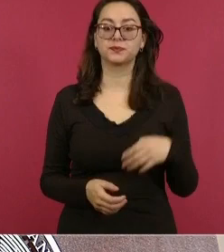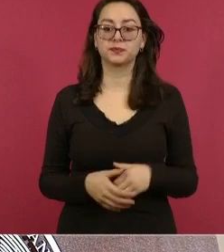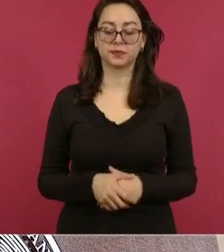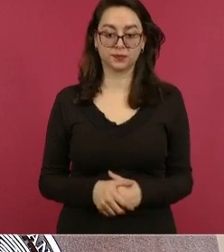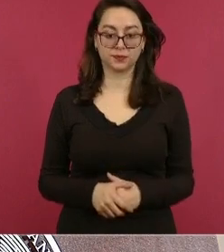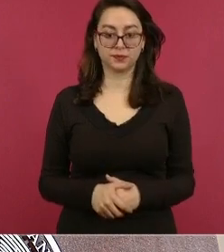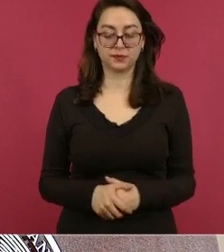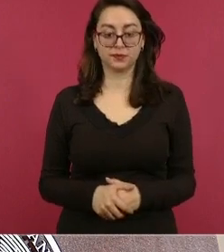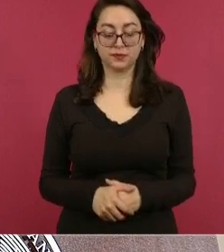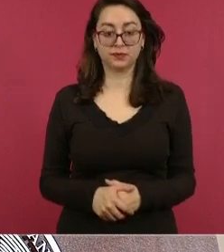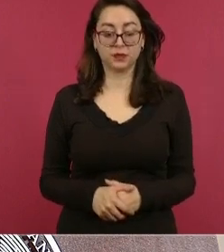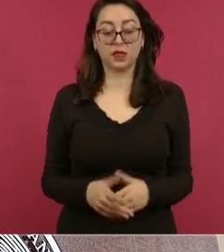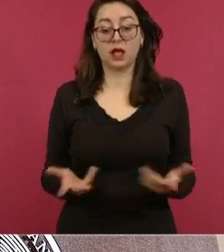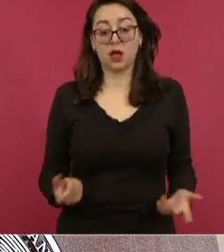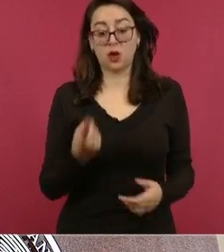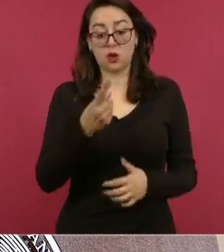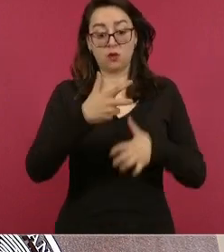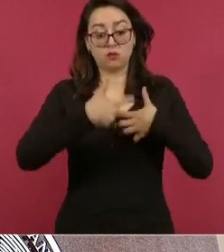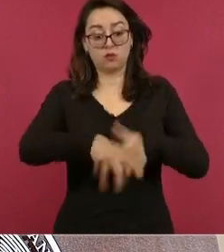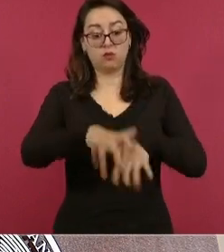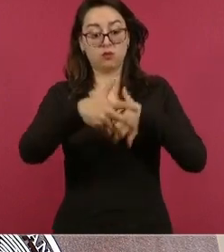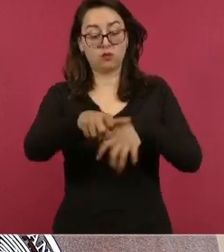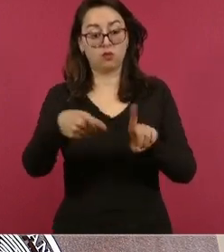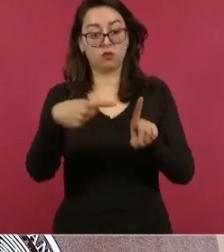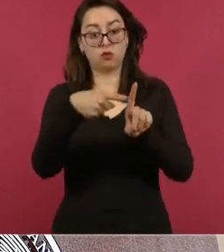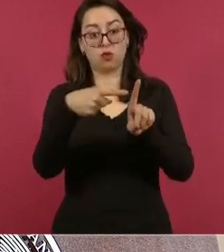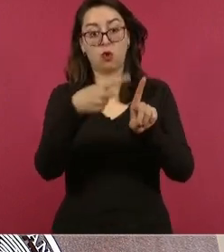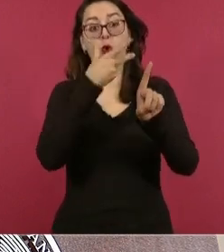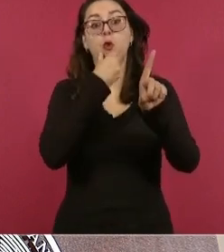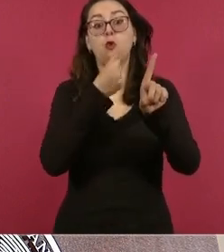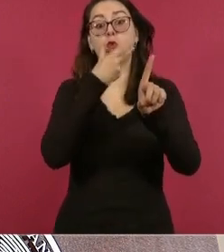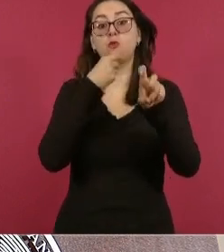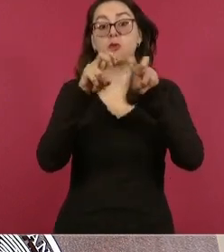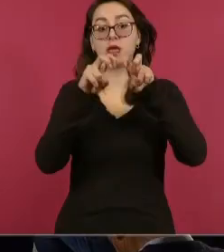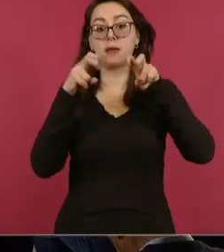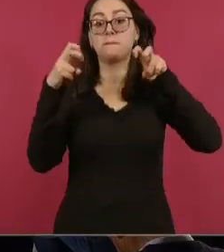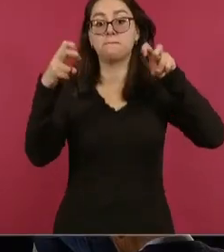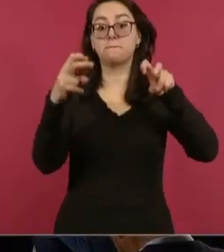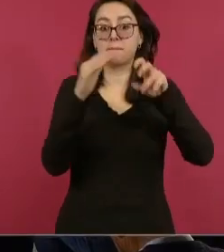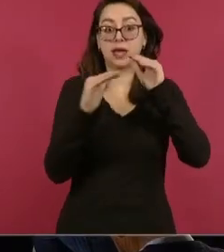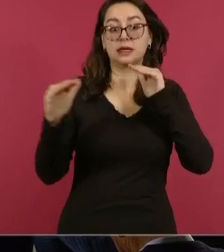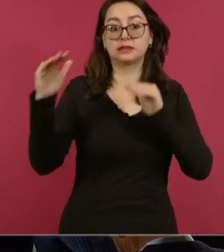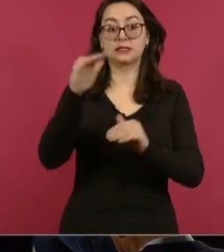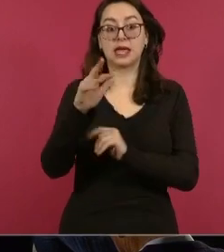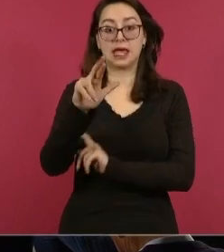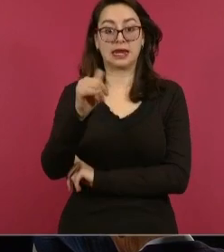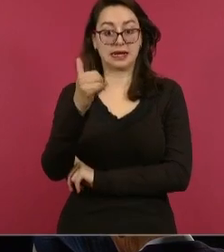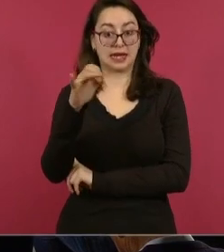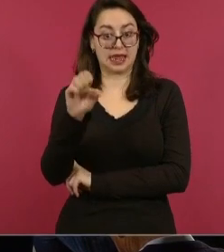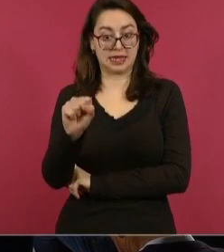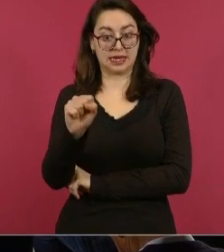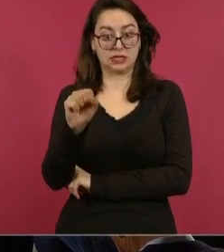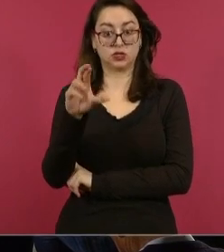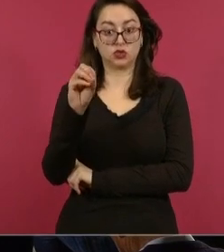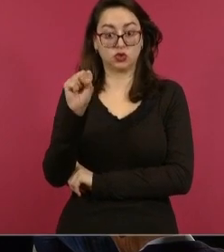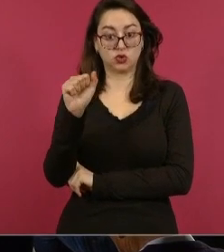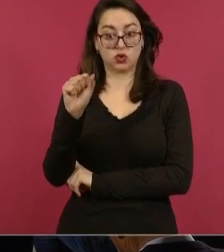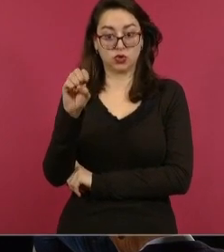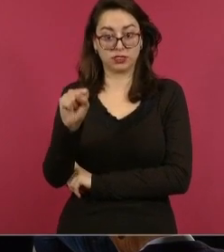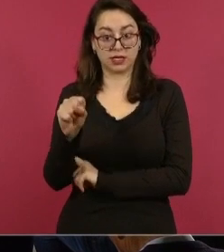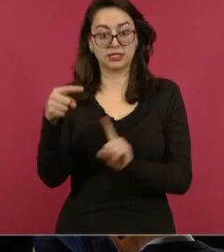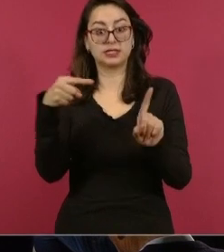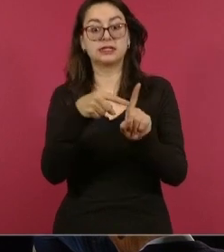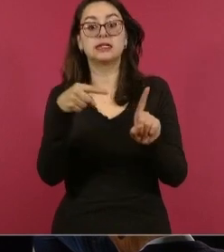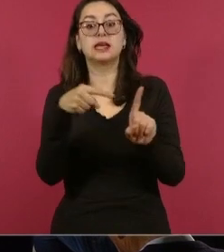de protesta fue el magistrado Reyes Rosas. ¿Ustedes saben quién es? Pues es uno de los que liberaron al